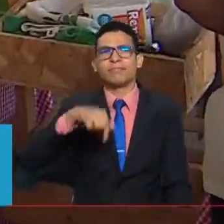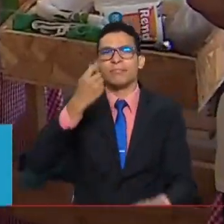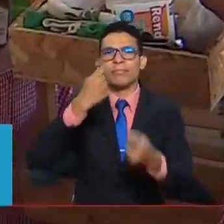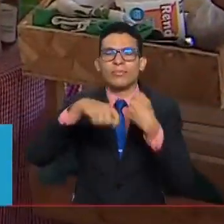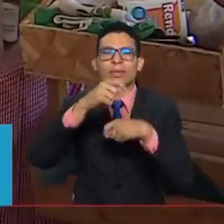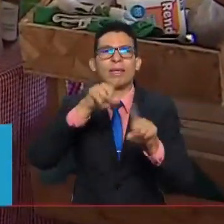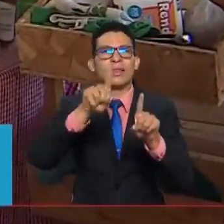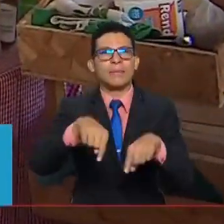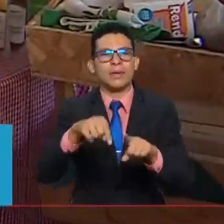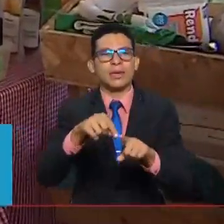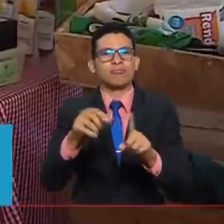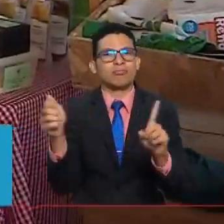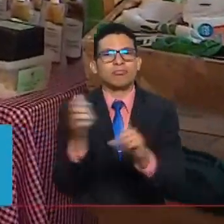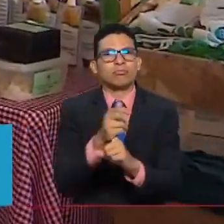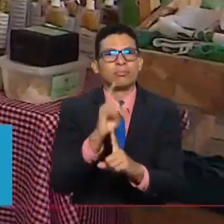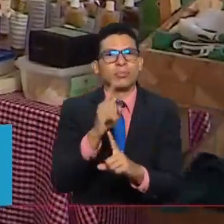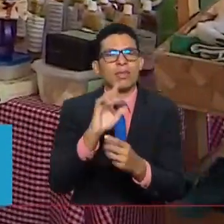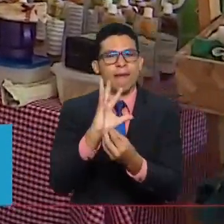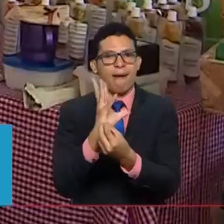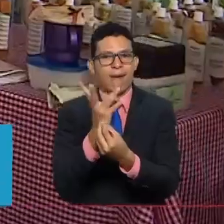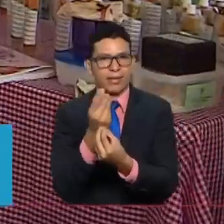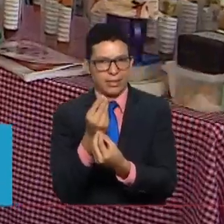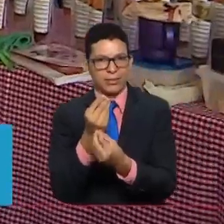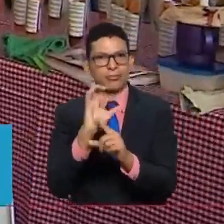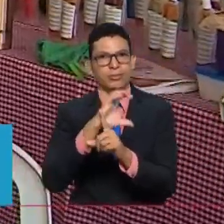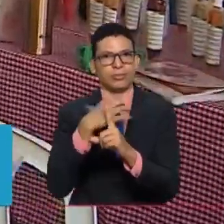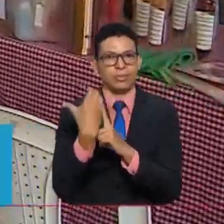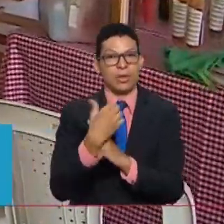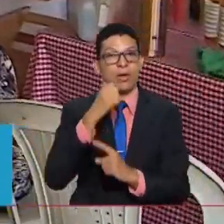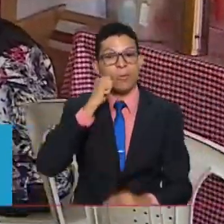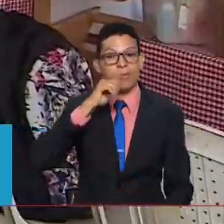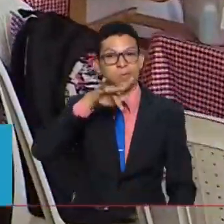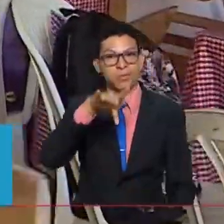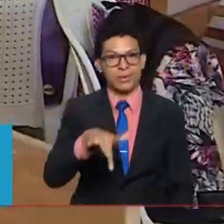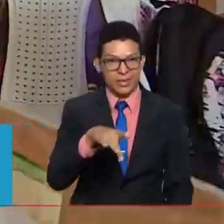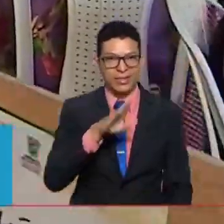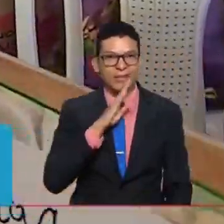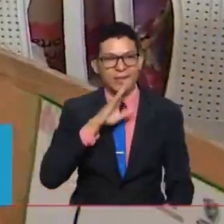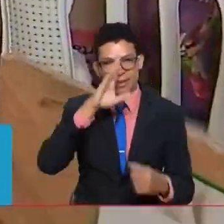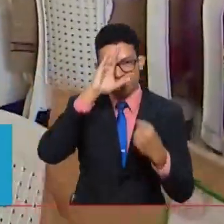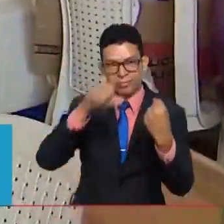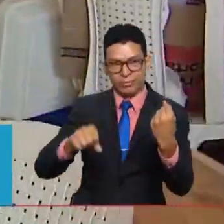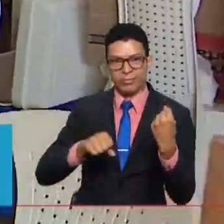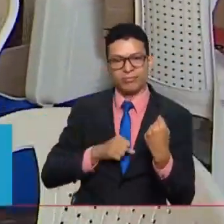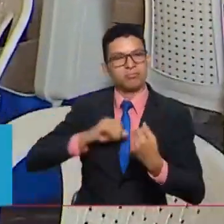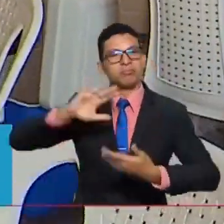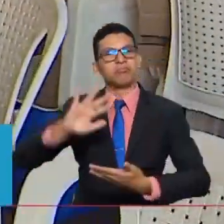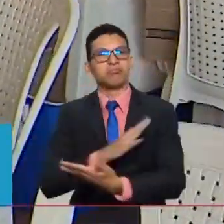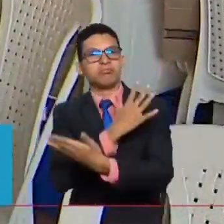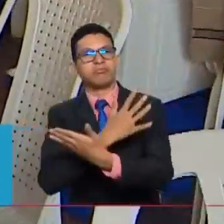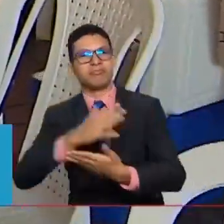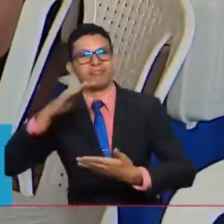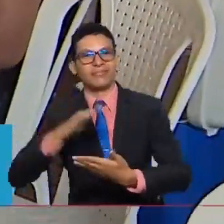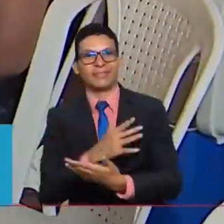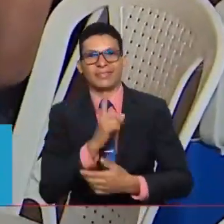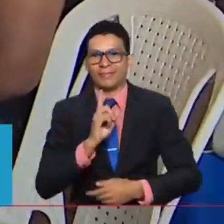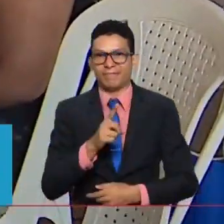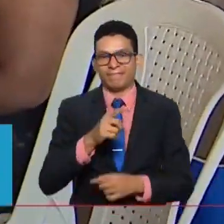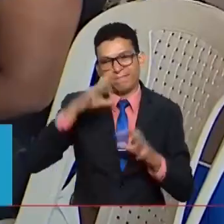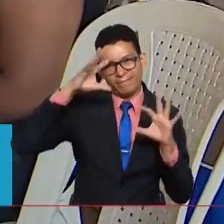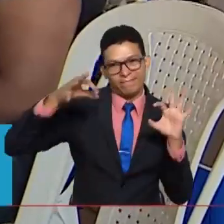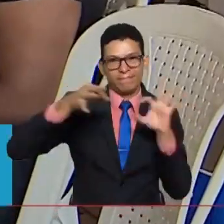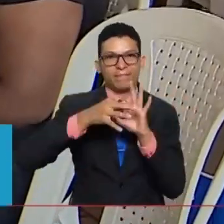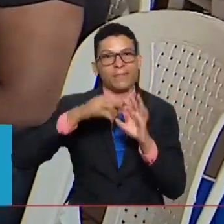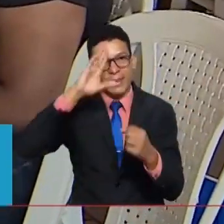podrán encontrar una oferta artística y cultural. Hoy tendremos la presencia de la Orquesta del Ejército Nacional. Tenemos esta articulación con